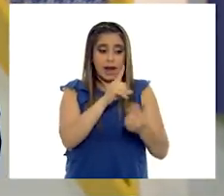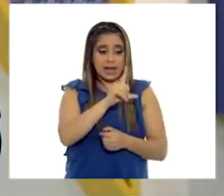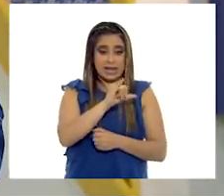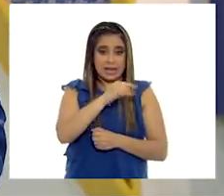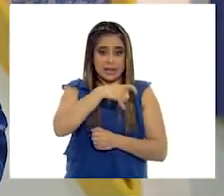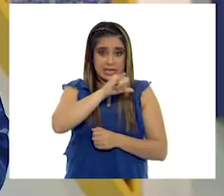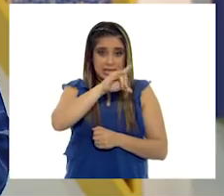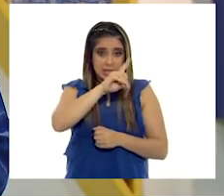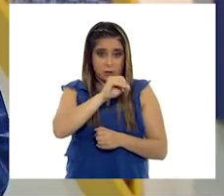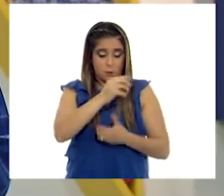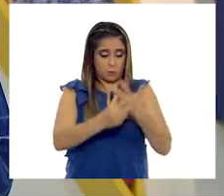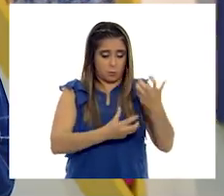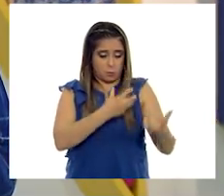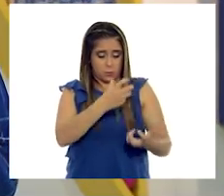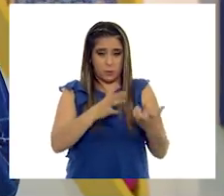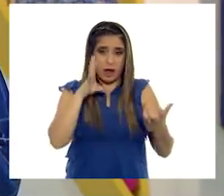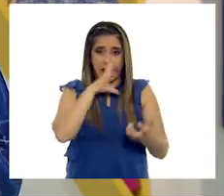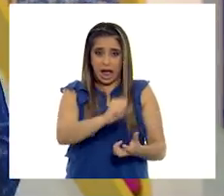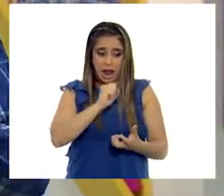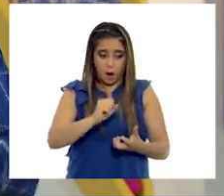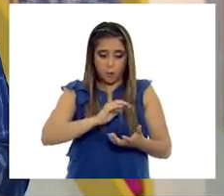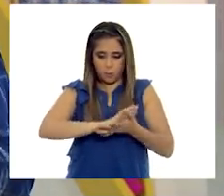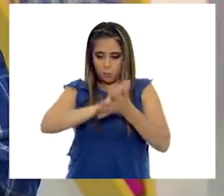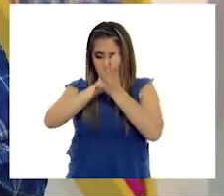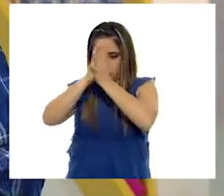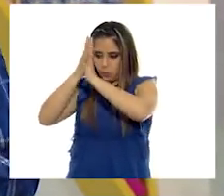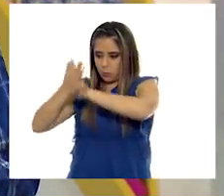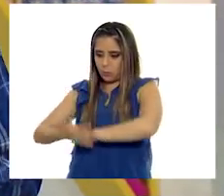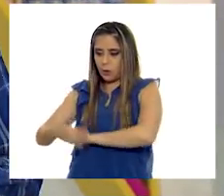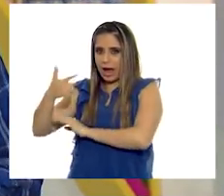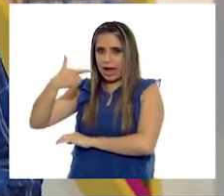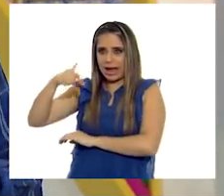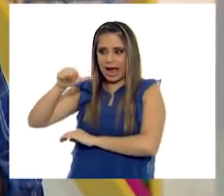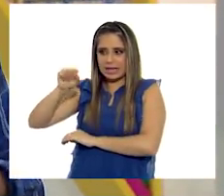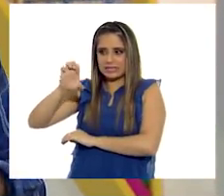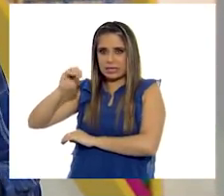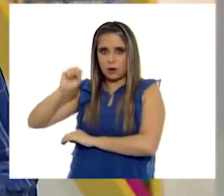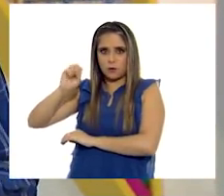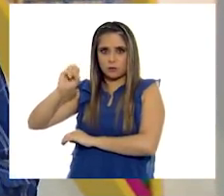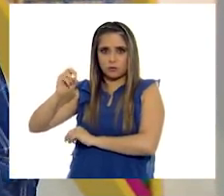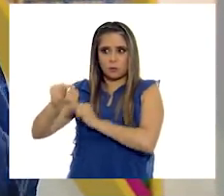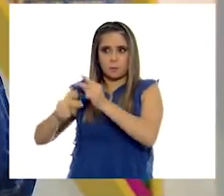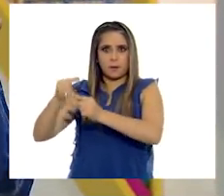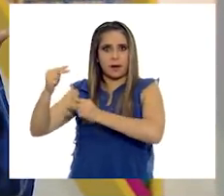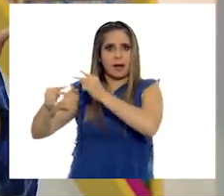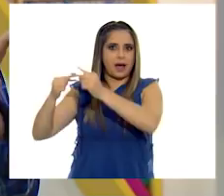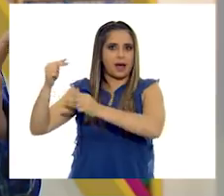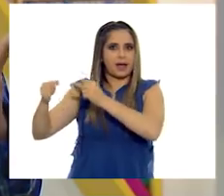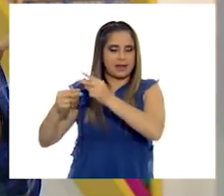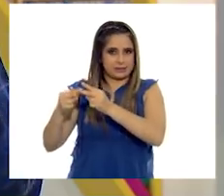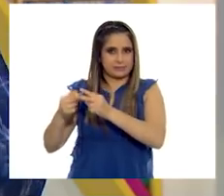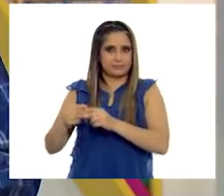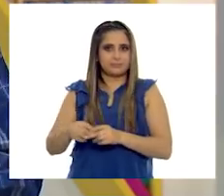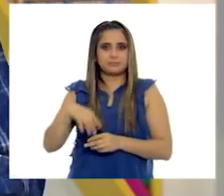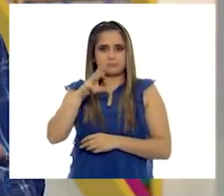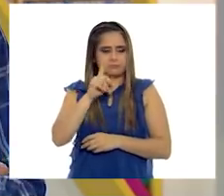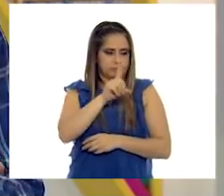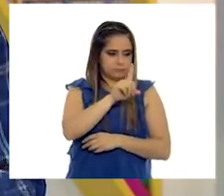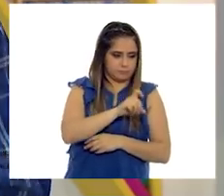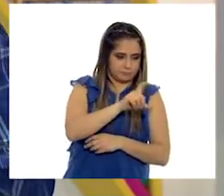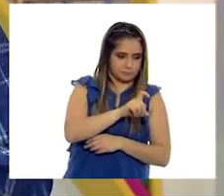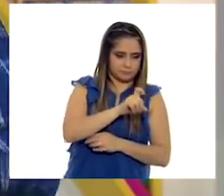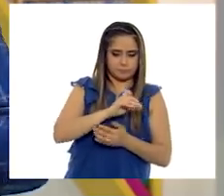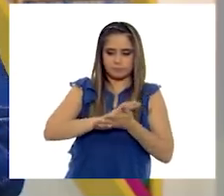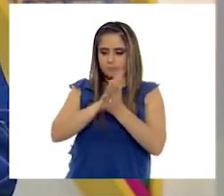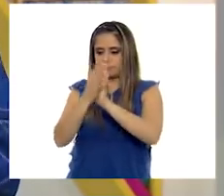a gaseoso. Pero no todos. Pero veamos otro ejemplo. Ya vimos con agua. Pasó de ser